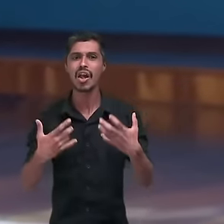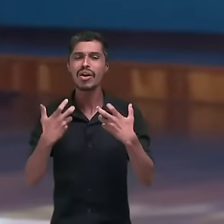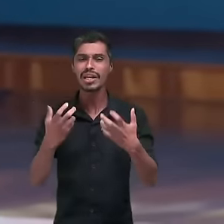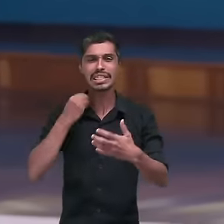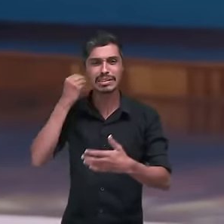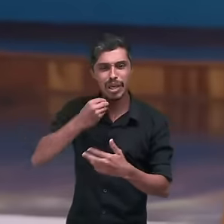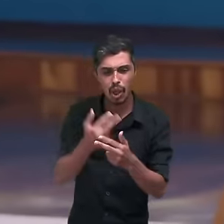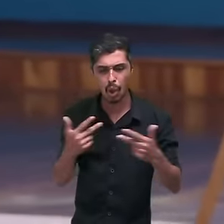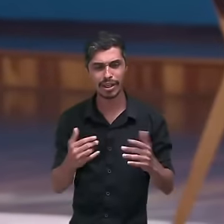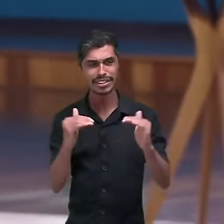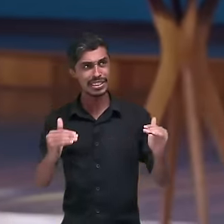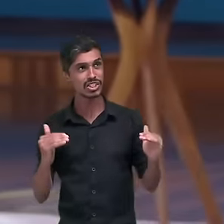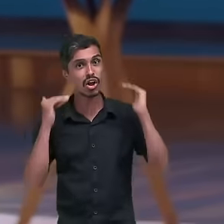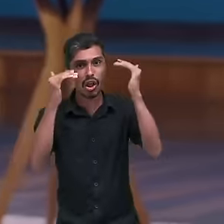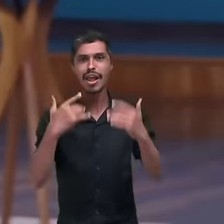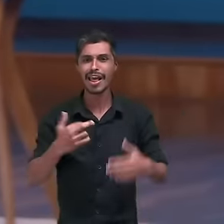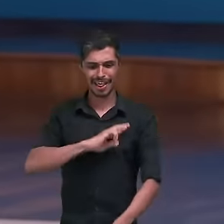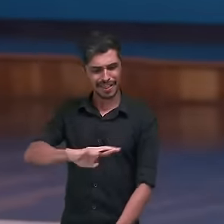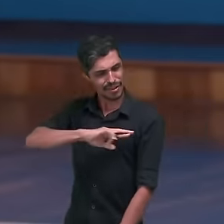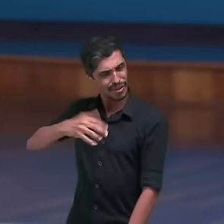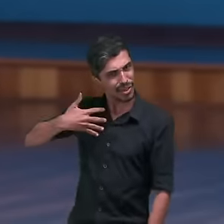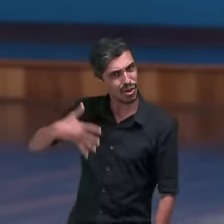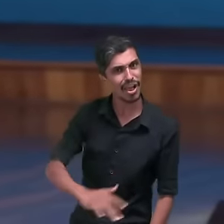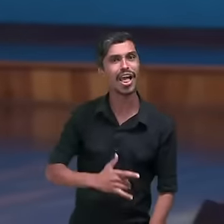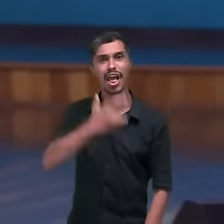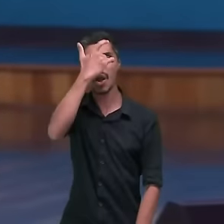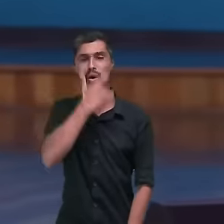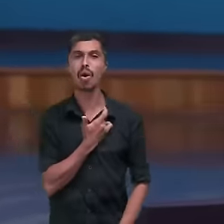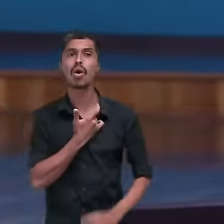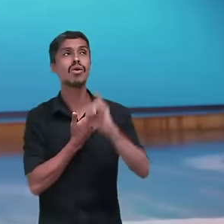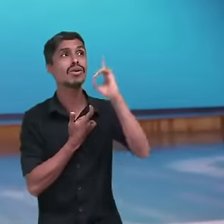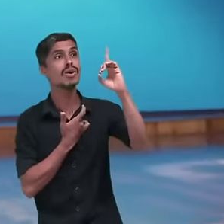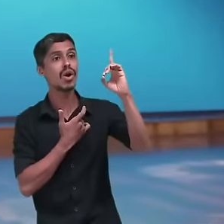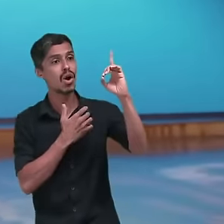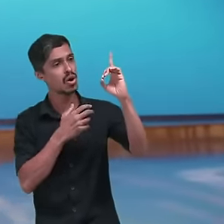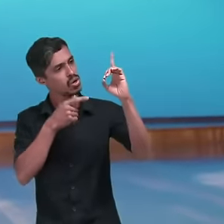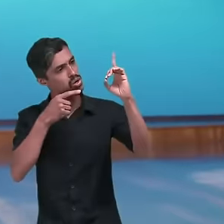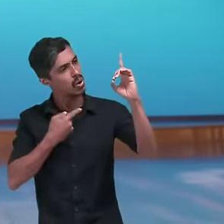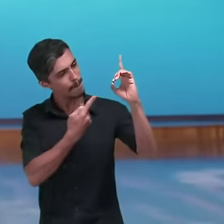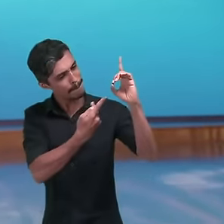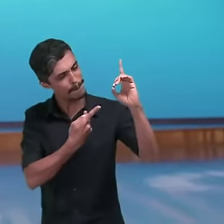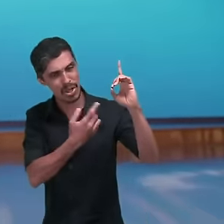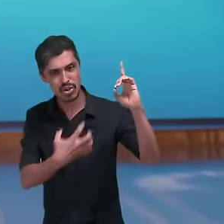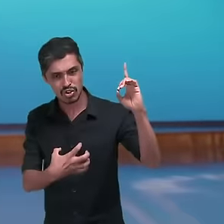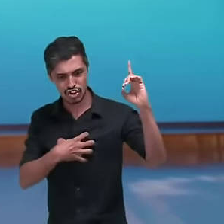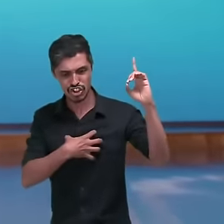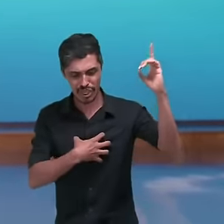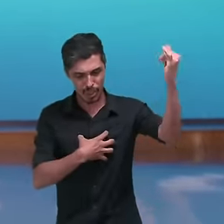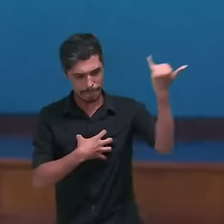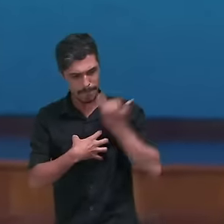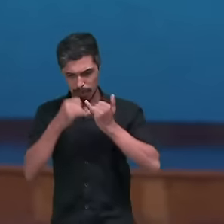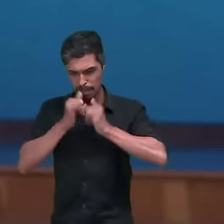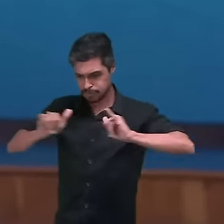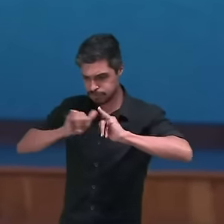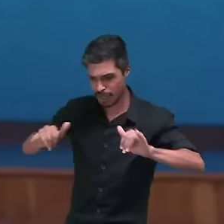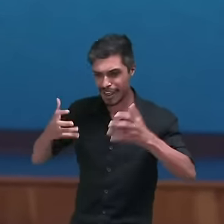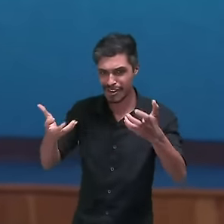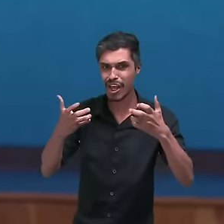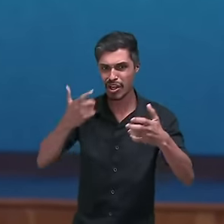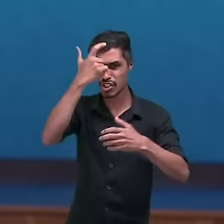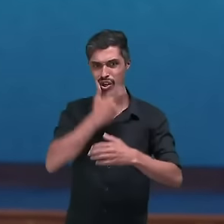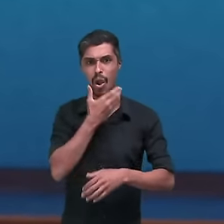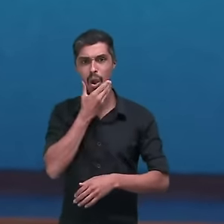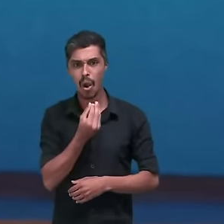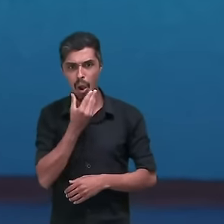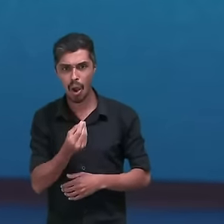natural. Yo no quiero ser religioso, yo quiero ser un hombre con espíritu profético. Yo quiero ser un hombre que